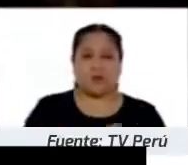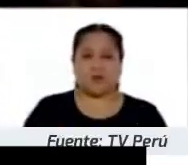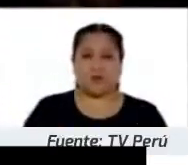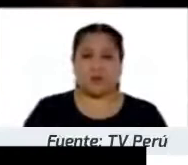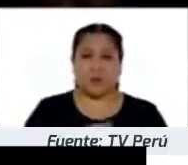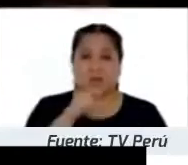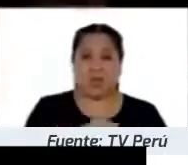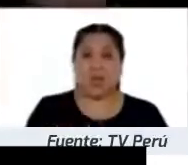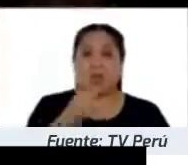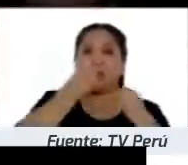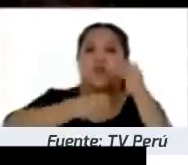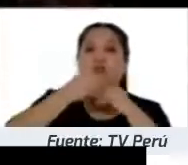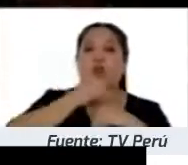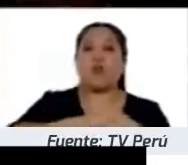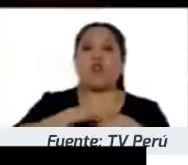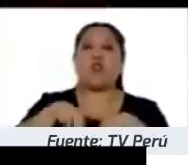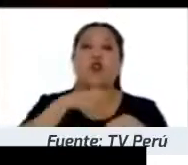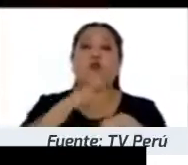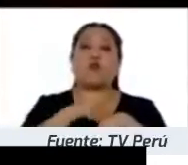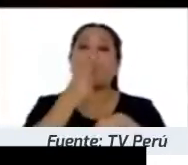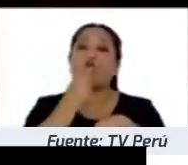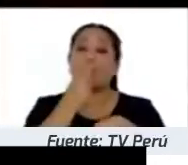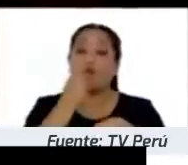donde hemos comido un camote asado,